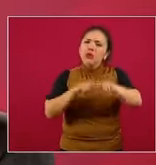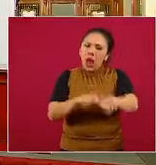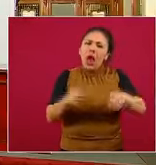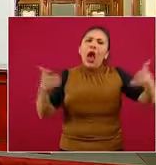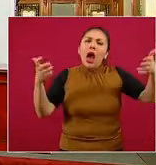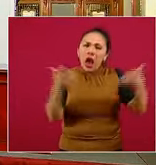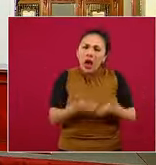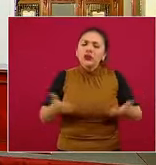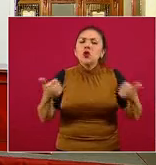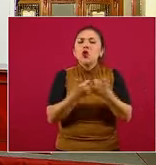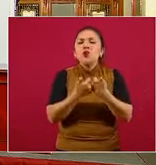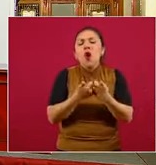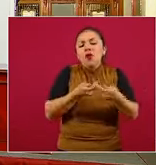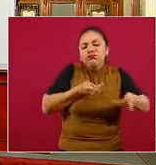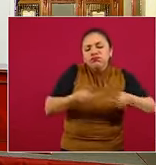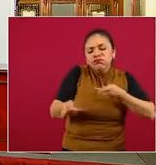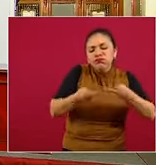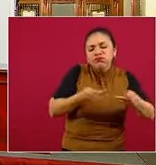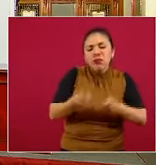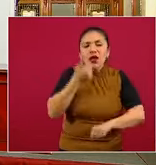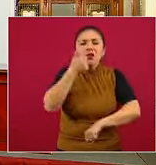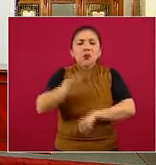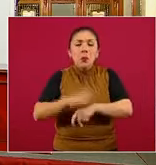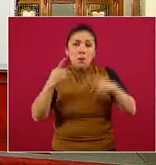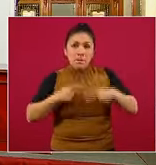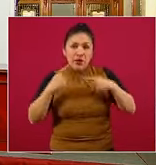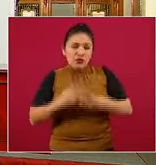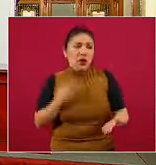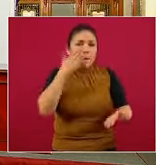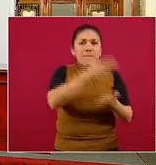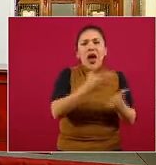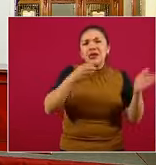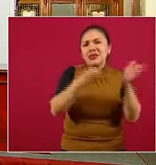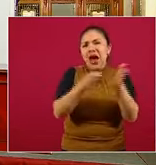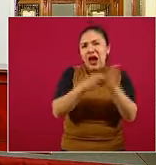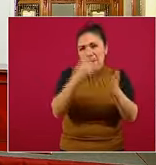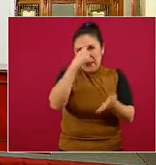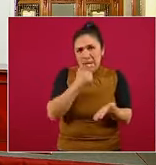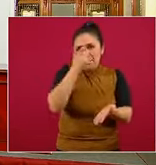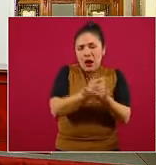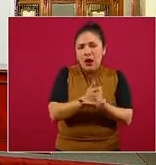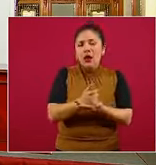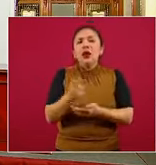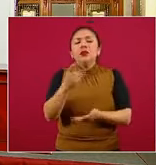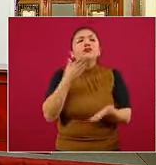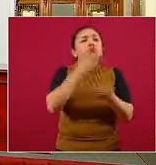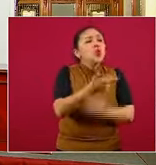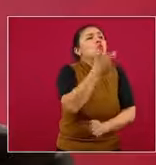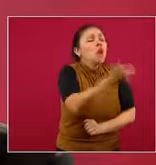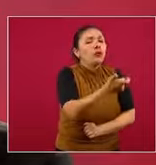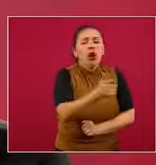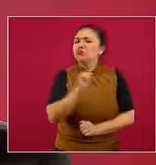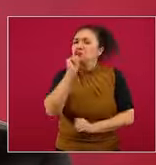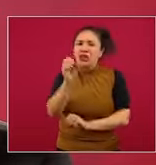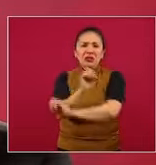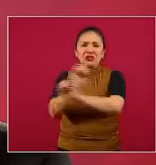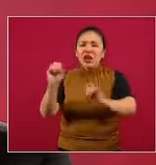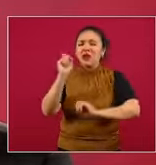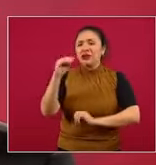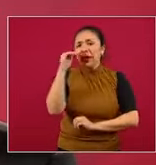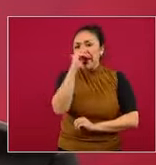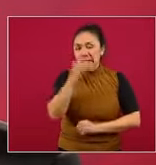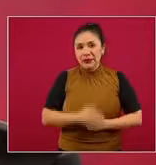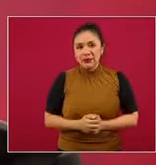el ejercicio administrativo de que la persona va a la caja y le van a decir, ¿cuánto es? Nada, es